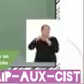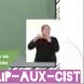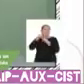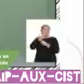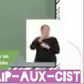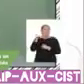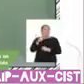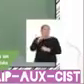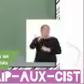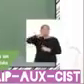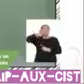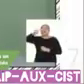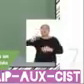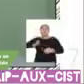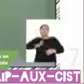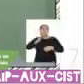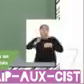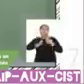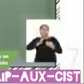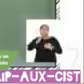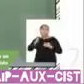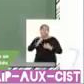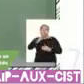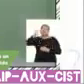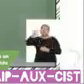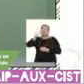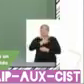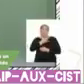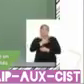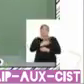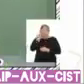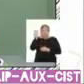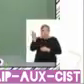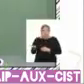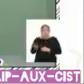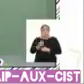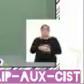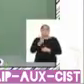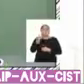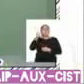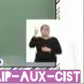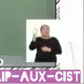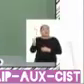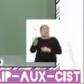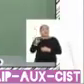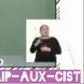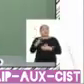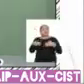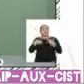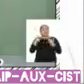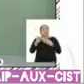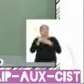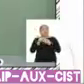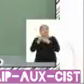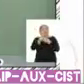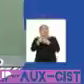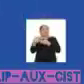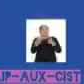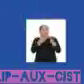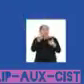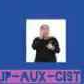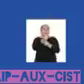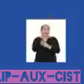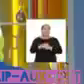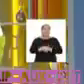ellos, expresa tus sentimientos, expresa tus emociones con ellos, porque ellos sabrán guiarte por el camino correcto.